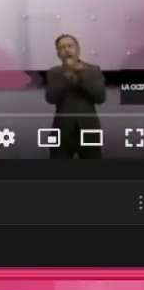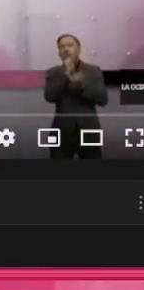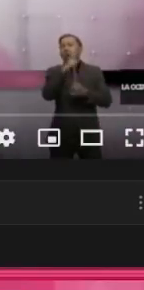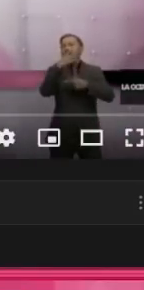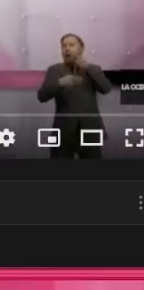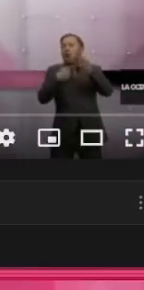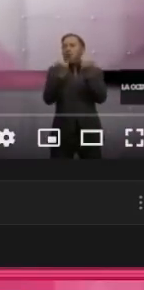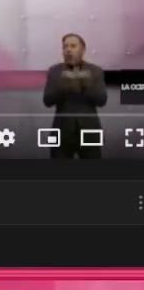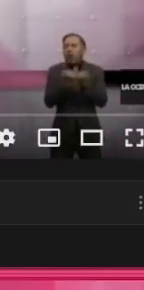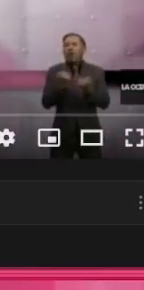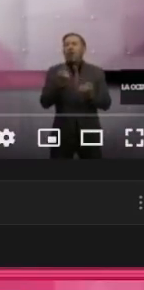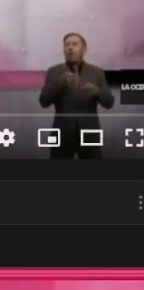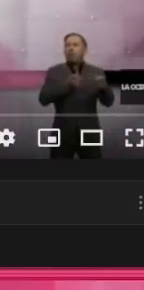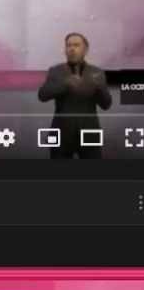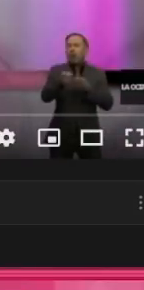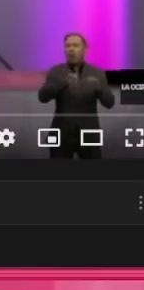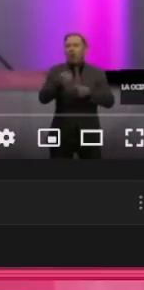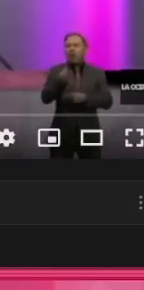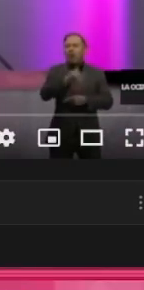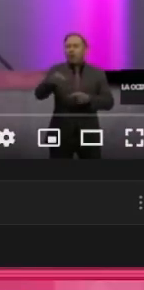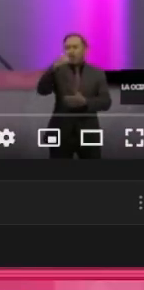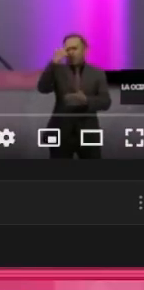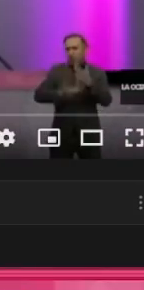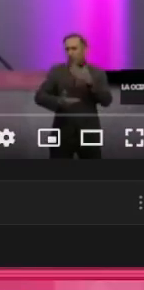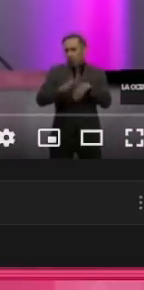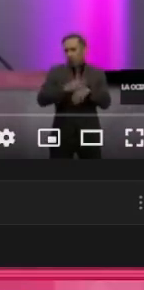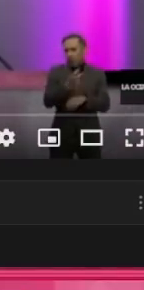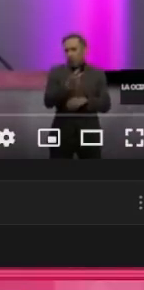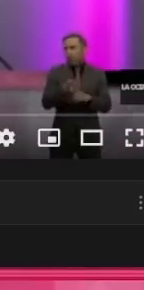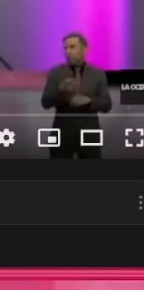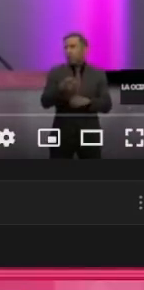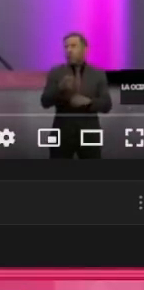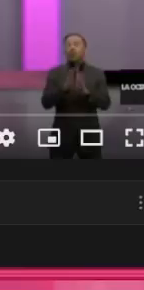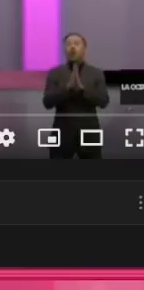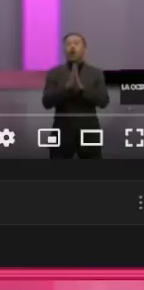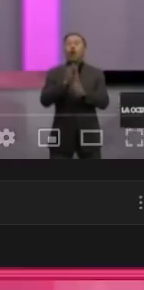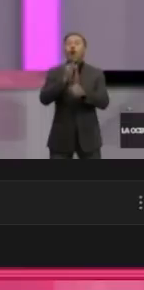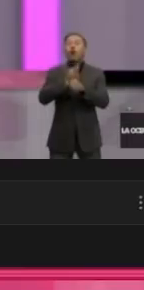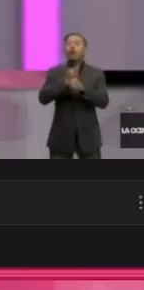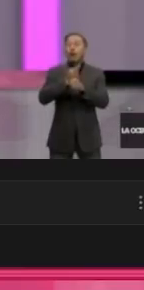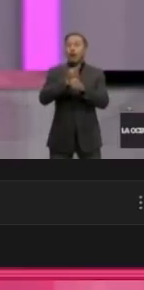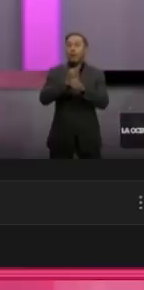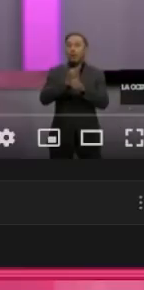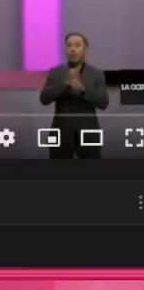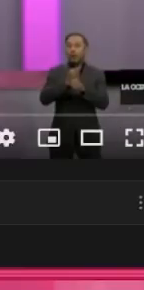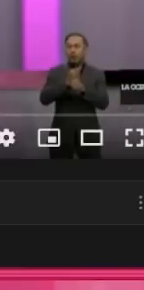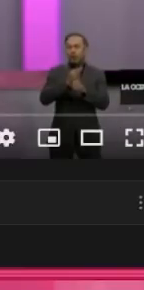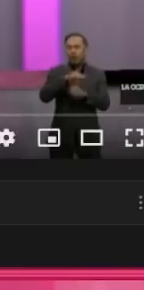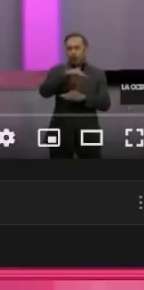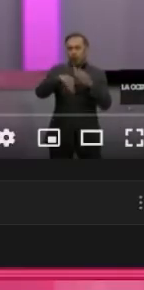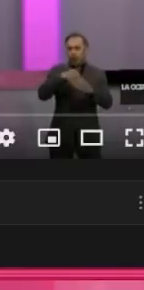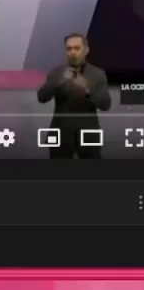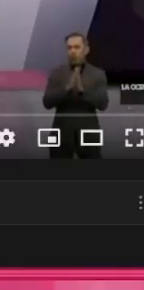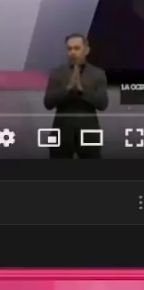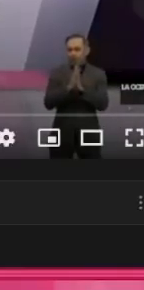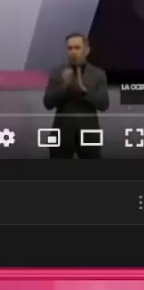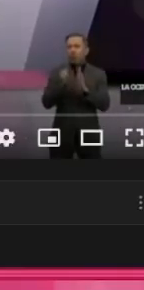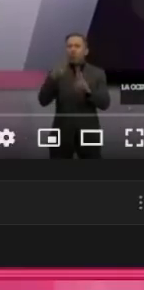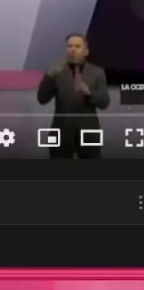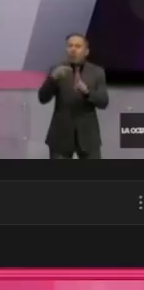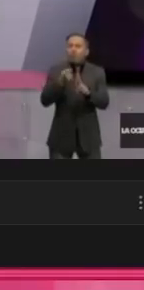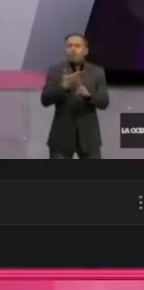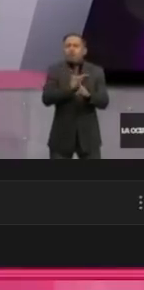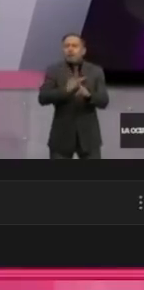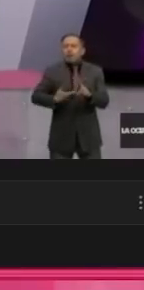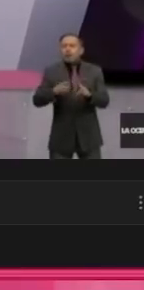de ofensas y de agravios. Precisamente por esa situación. Les pido a todas las partes en este momento que nos atengamos simplemente a las razones de la